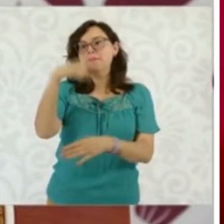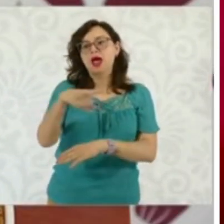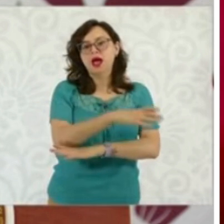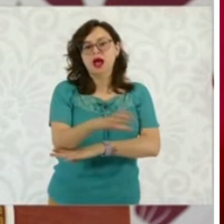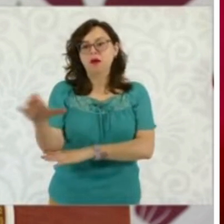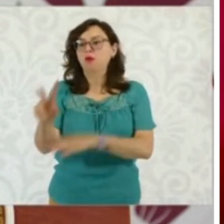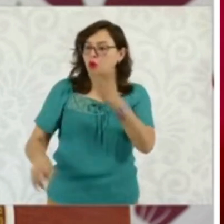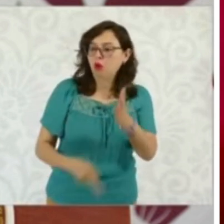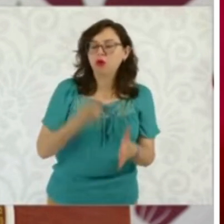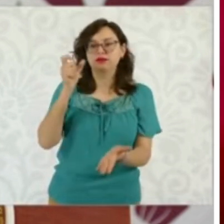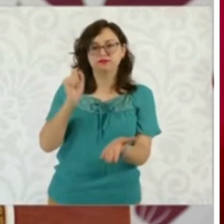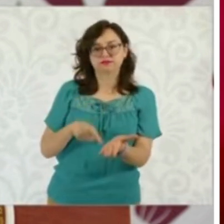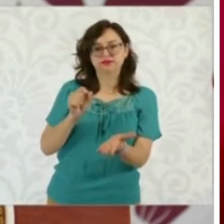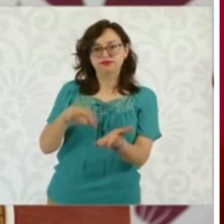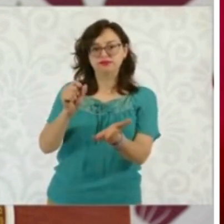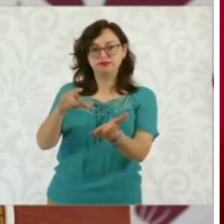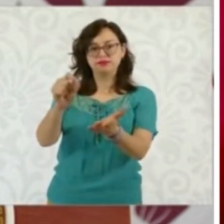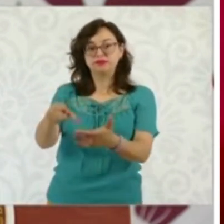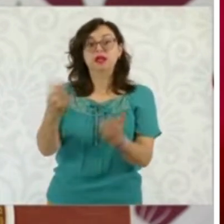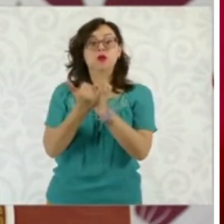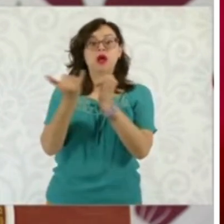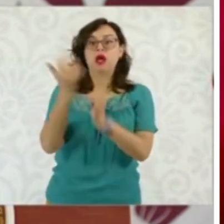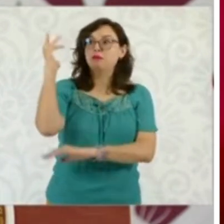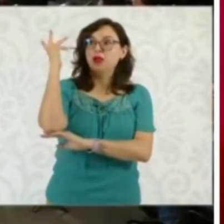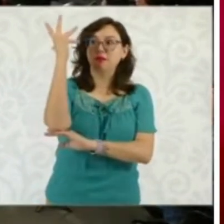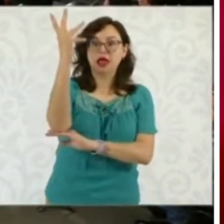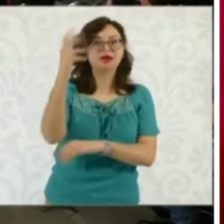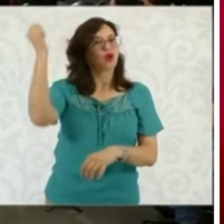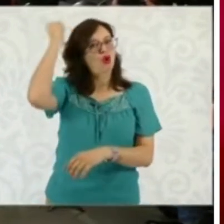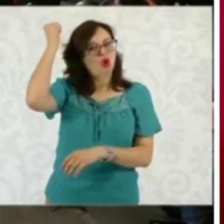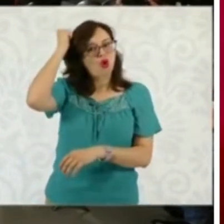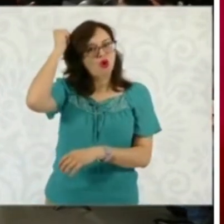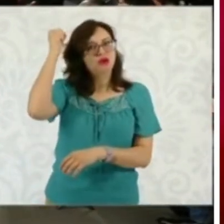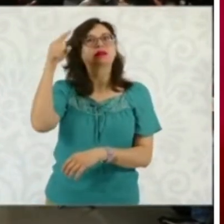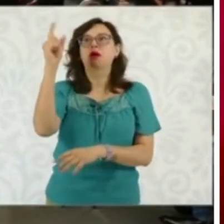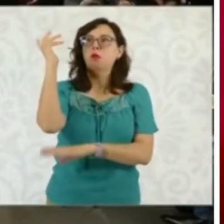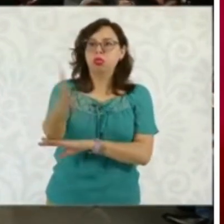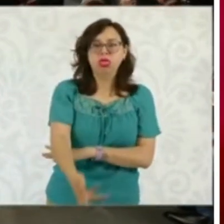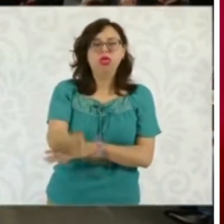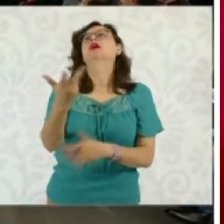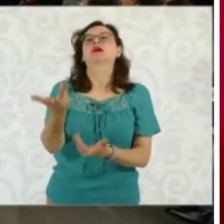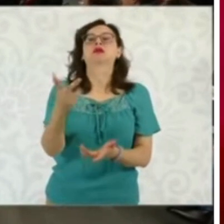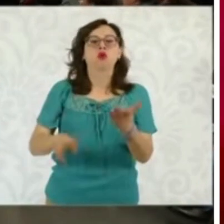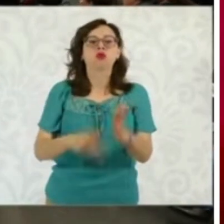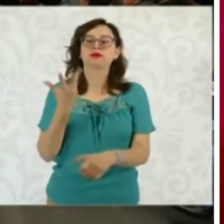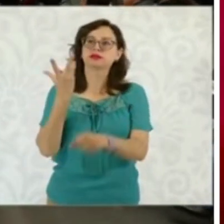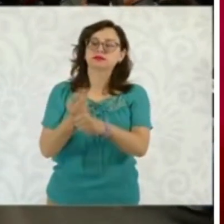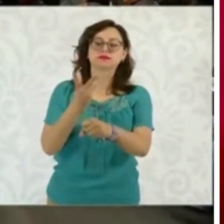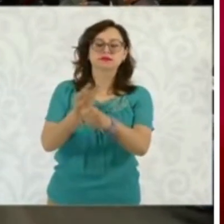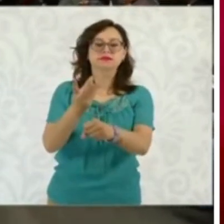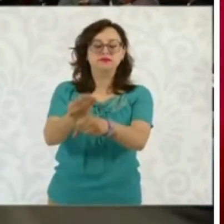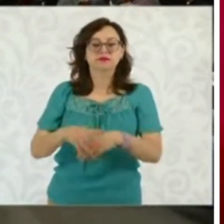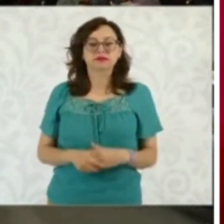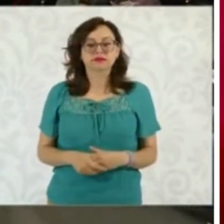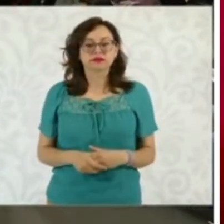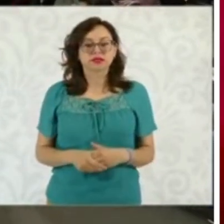pues incluso palmeras de producción de coco que se derribaron con el huracán John. Entonces ahí viene ya un programa especial para ellos.